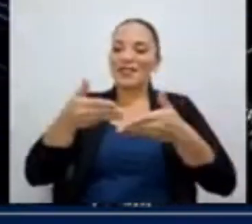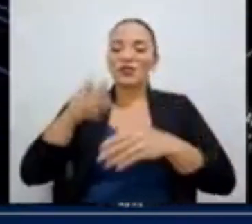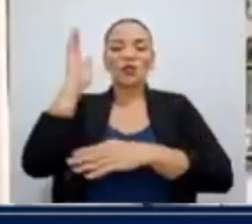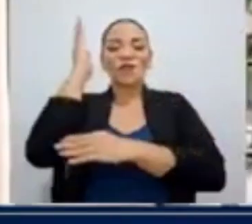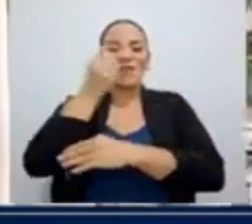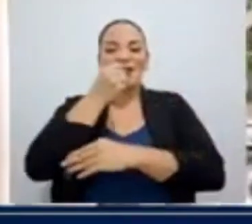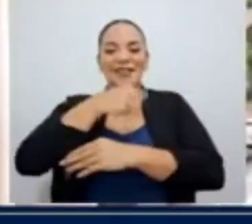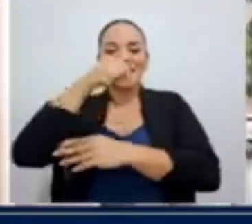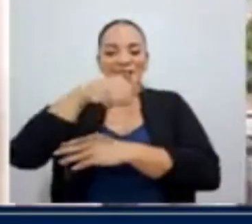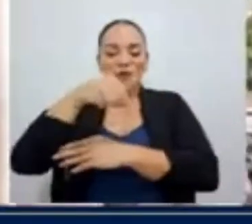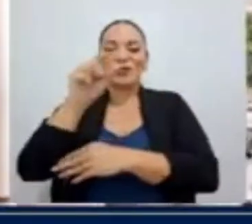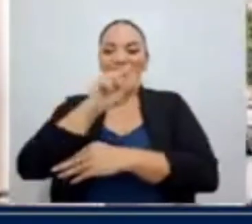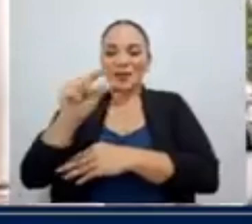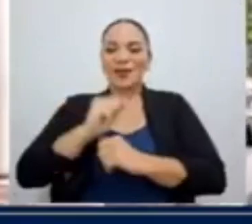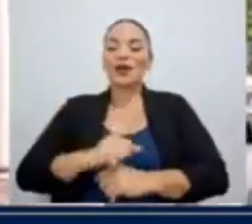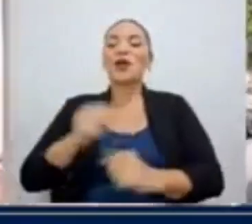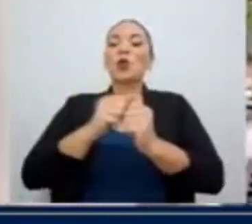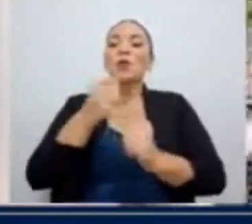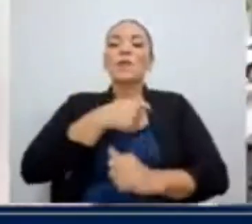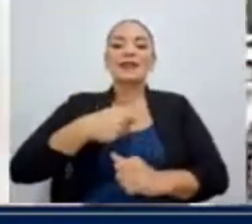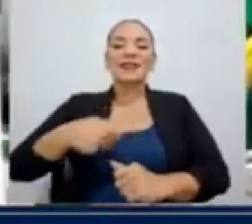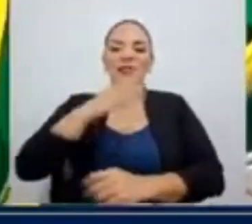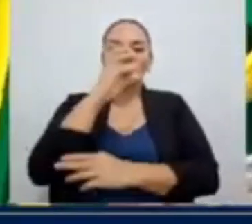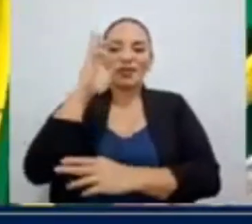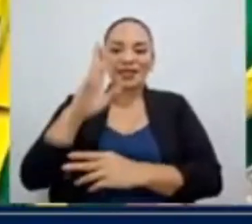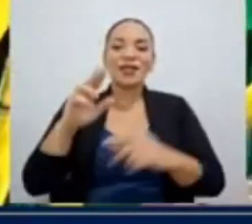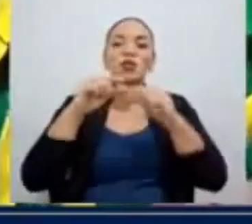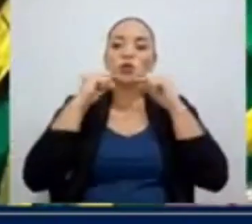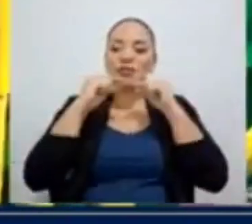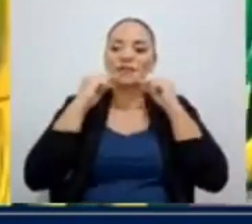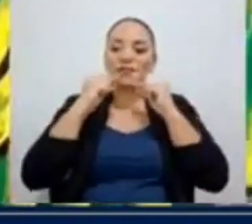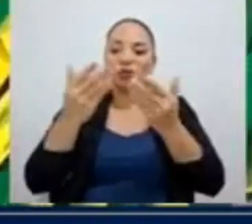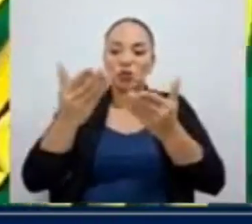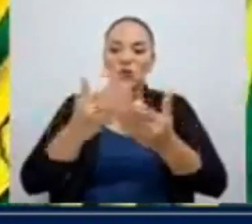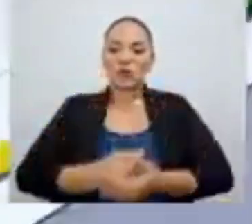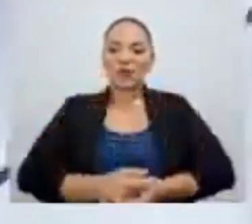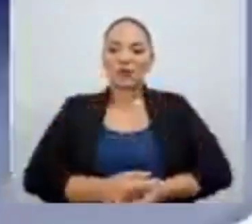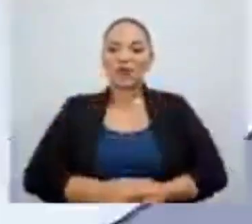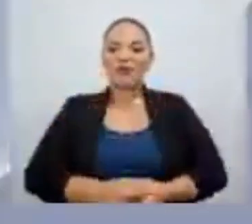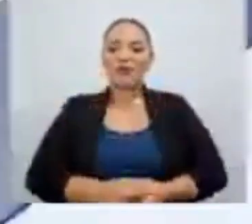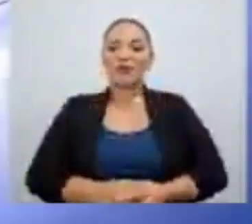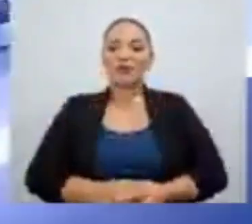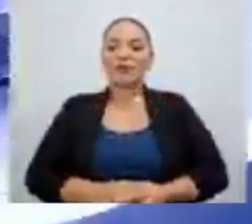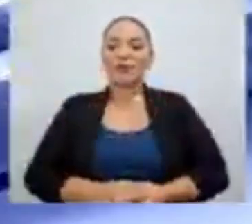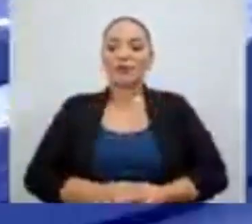conferencia de prensa semanal con el presidente de la República, Rodrigo Chávez Robles.